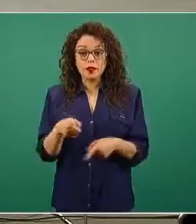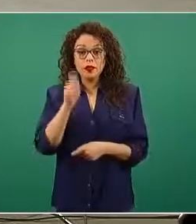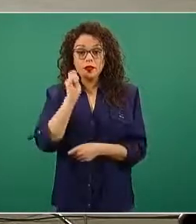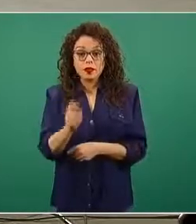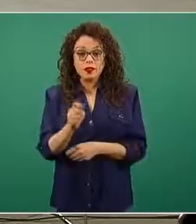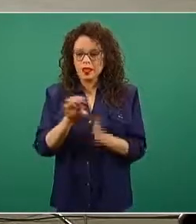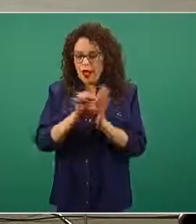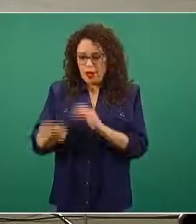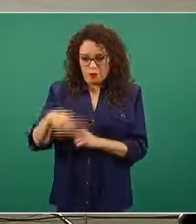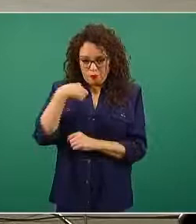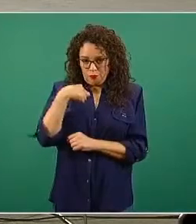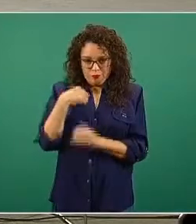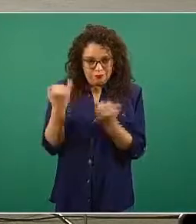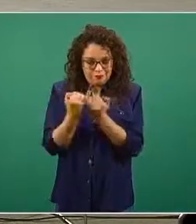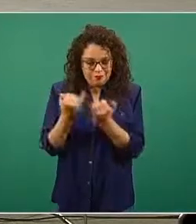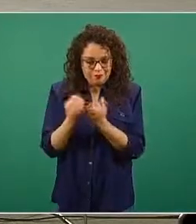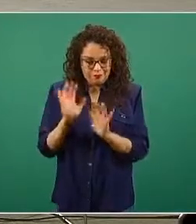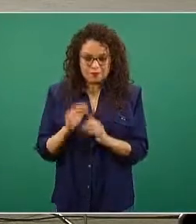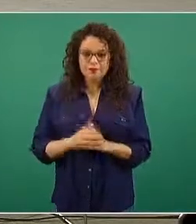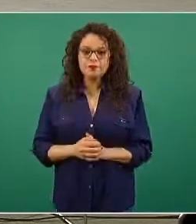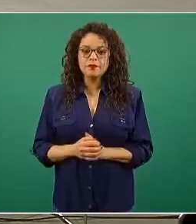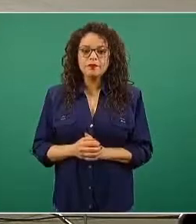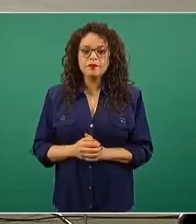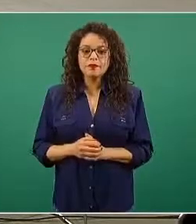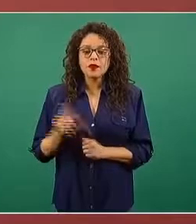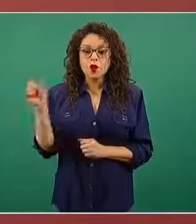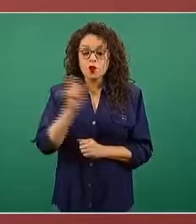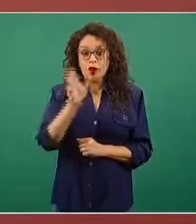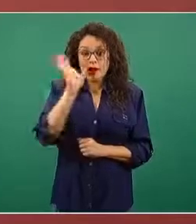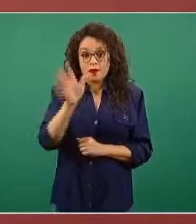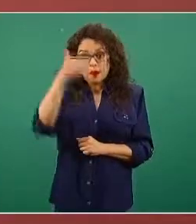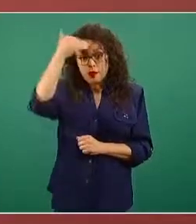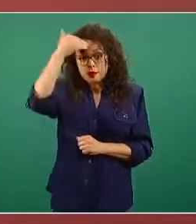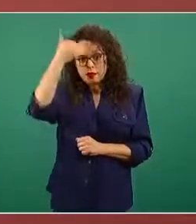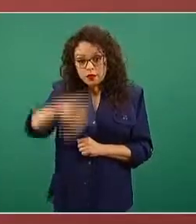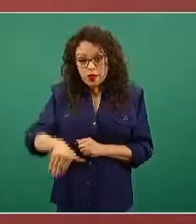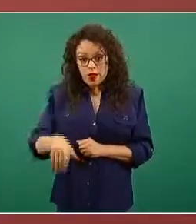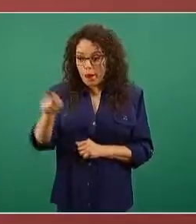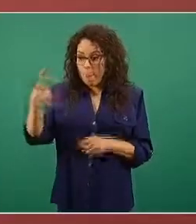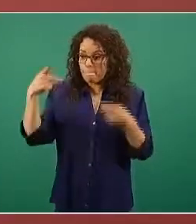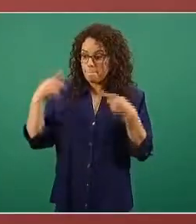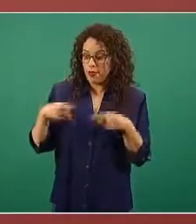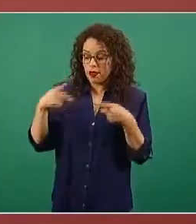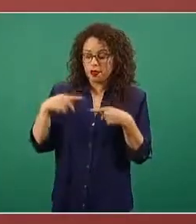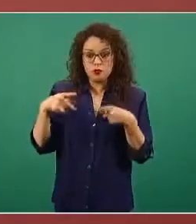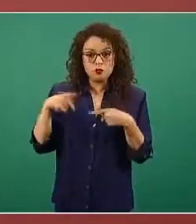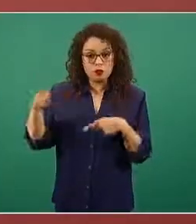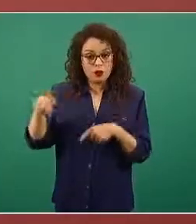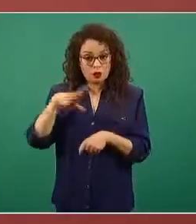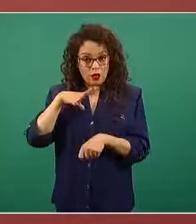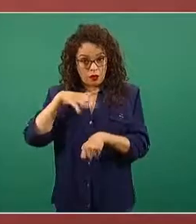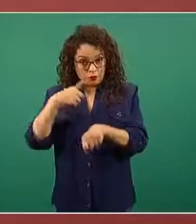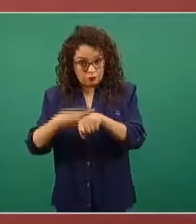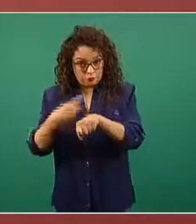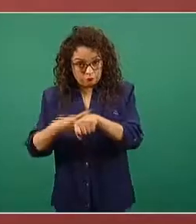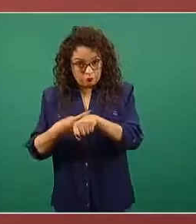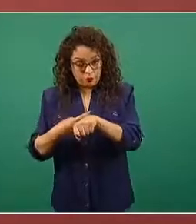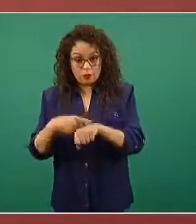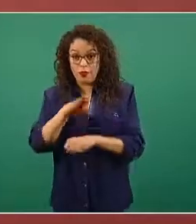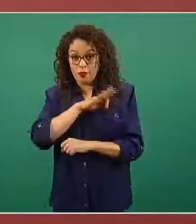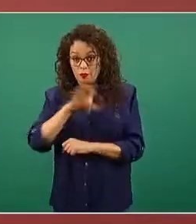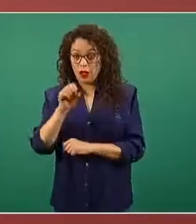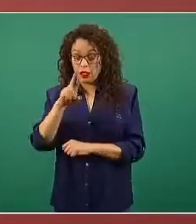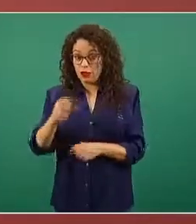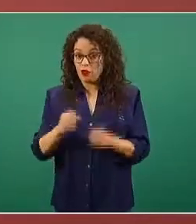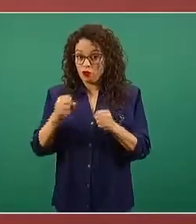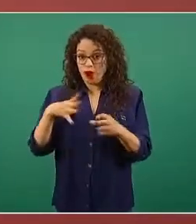propio ejemplo, es conveniente que en cuanto se conoce que la persona persona potencialmente contagiante,